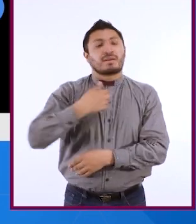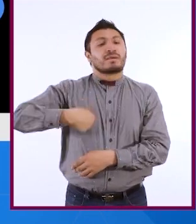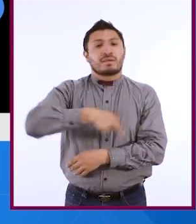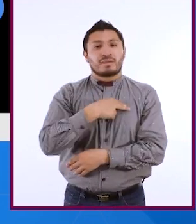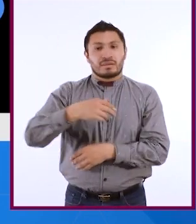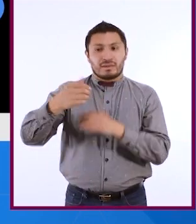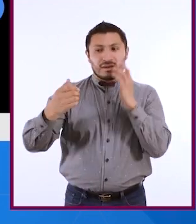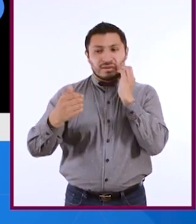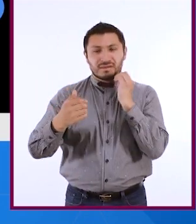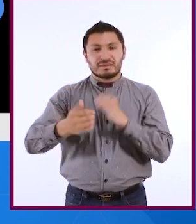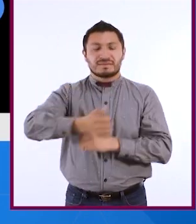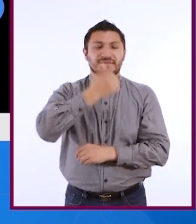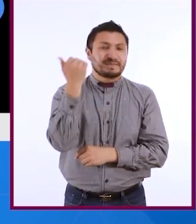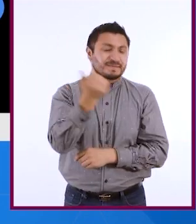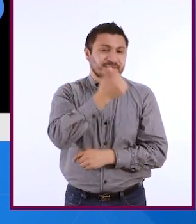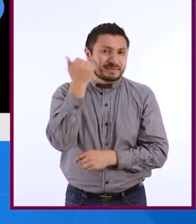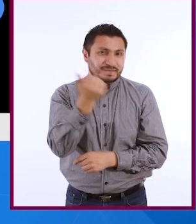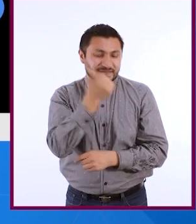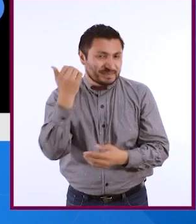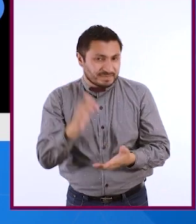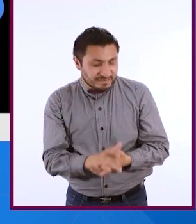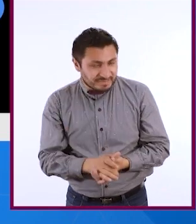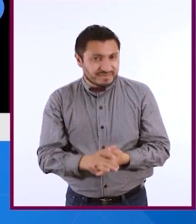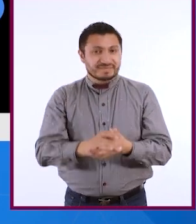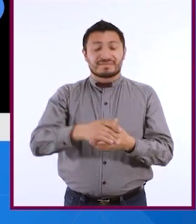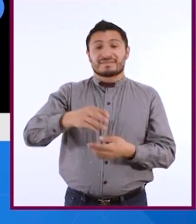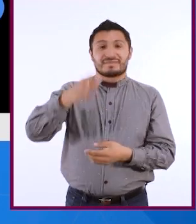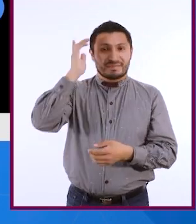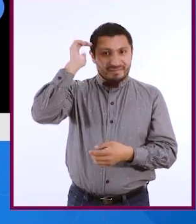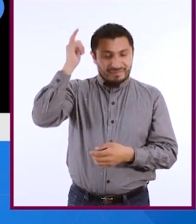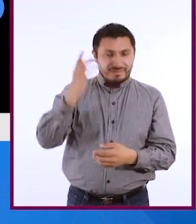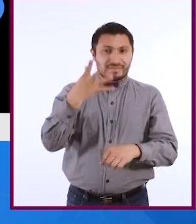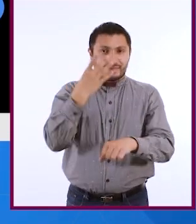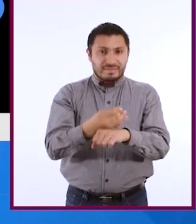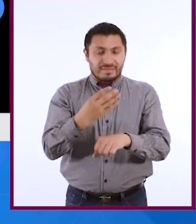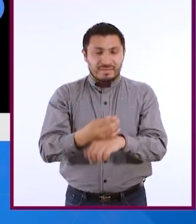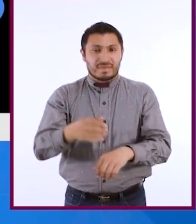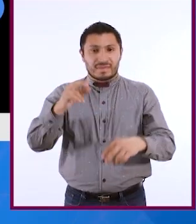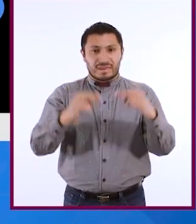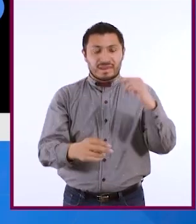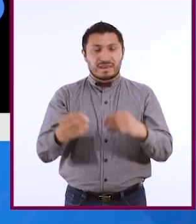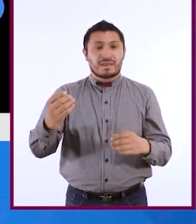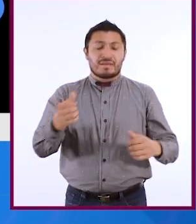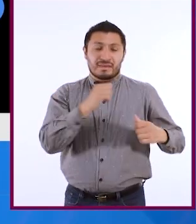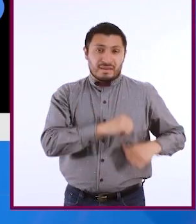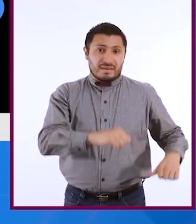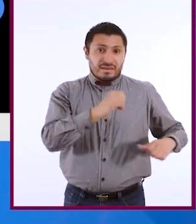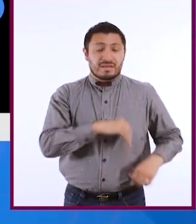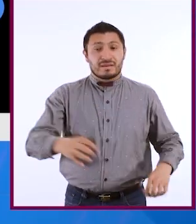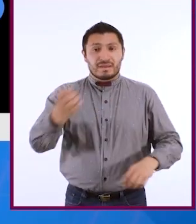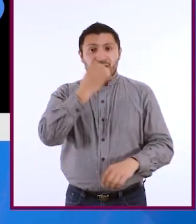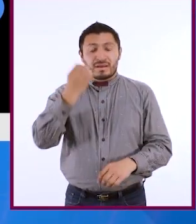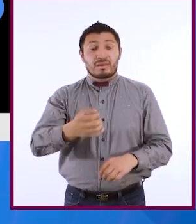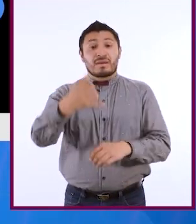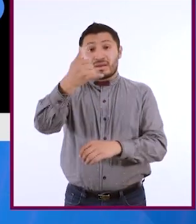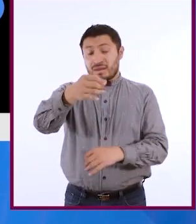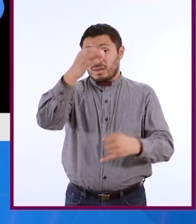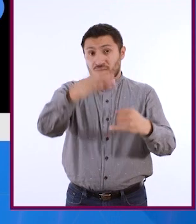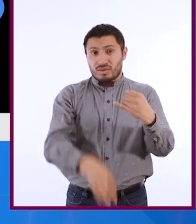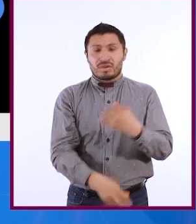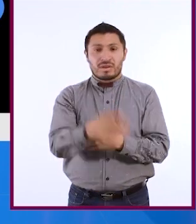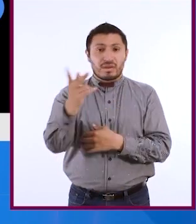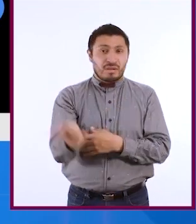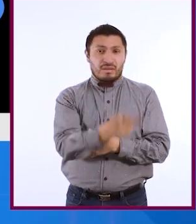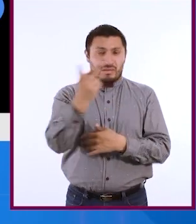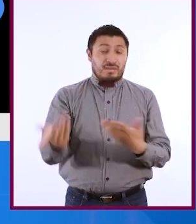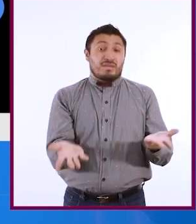estudiantes que se resuelva también a nivel de las autoridades educativas, ¿no? Y finalmente, cuestionar.